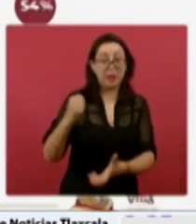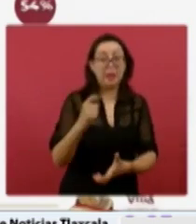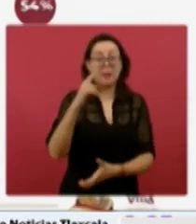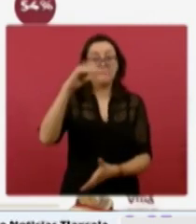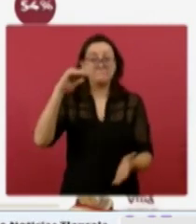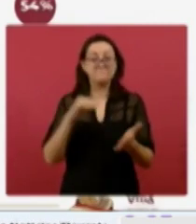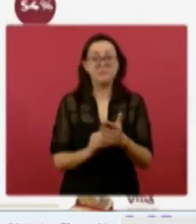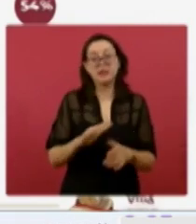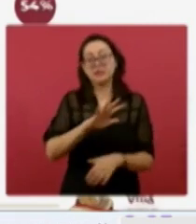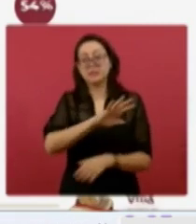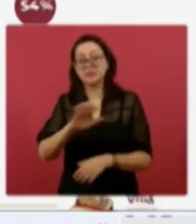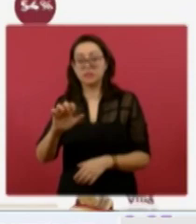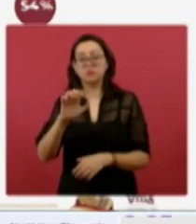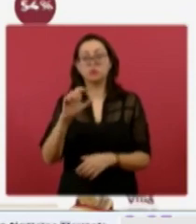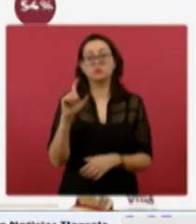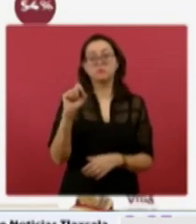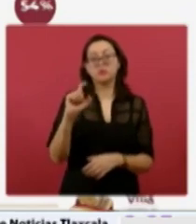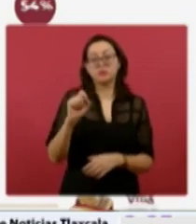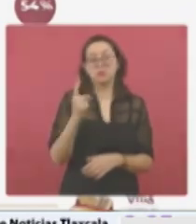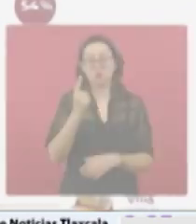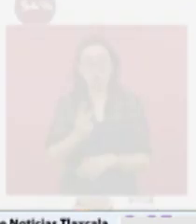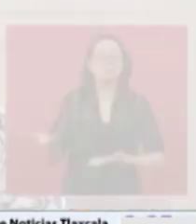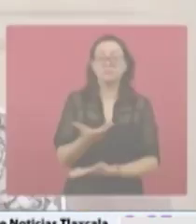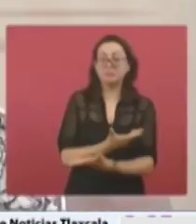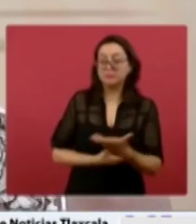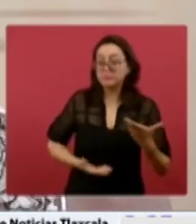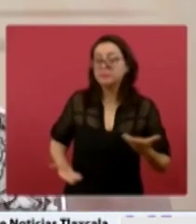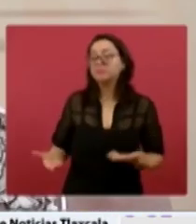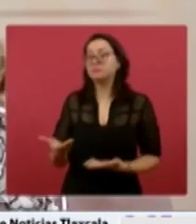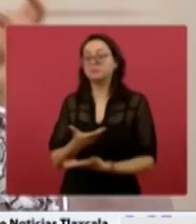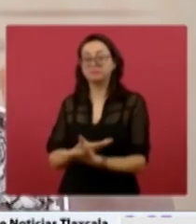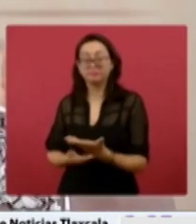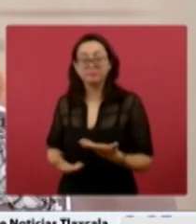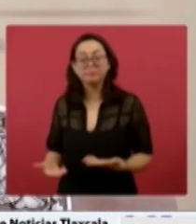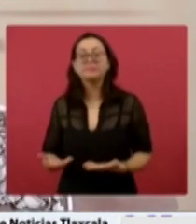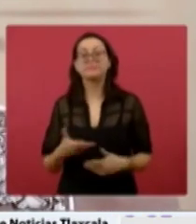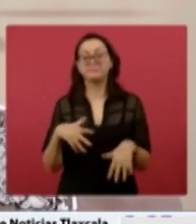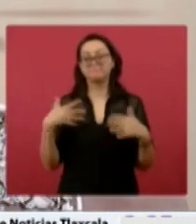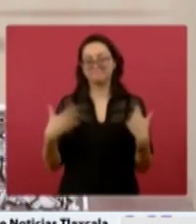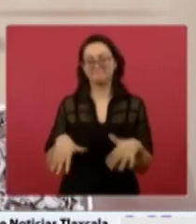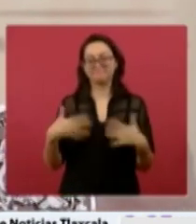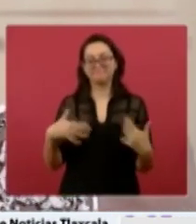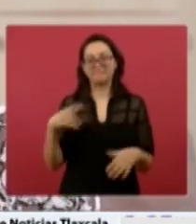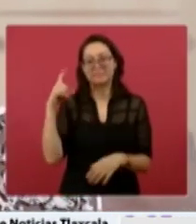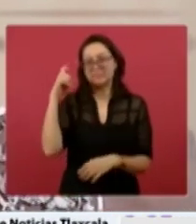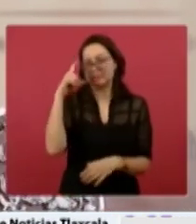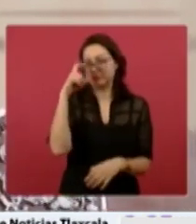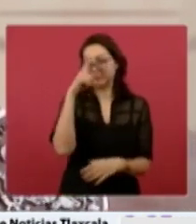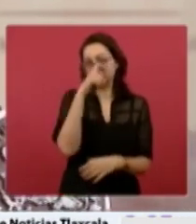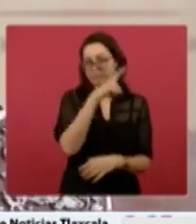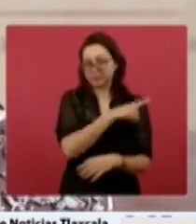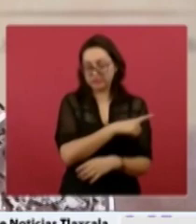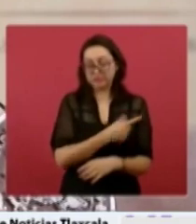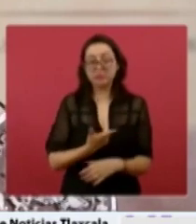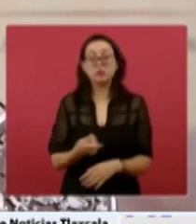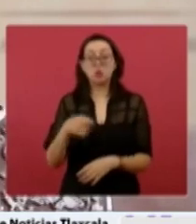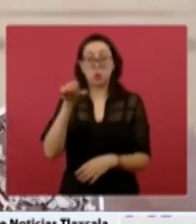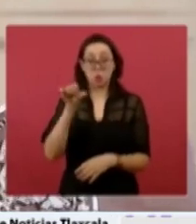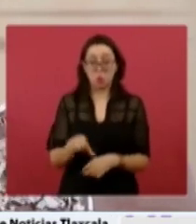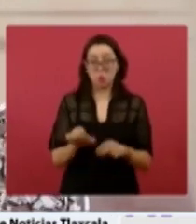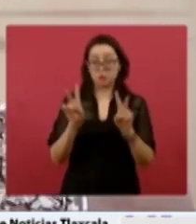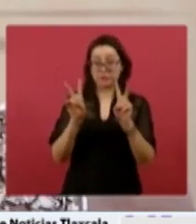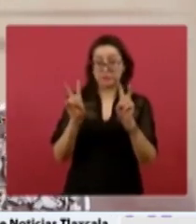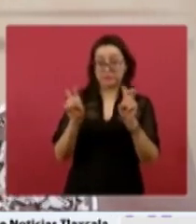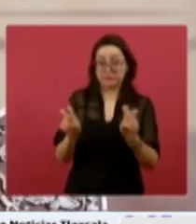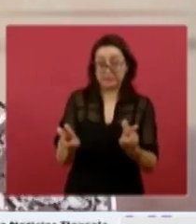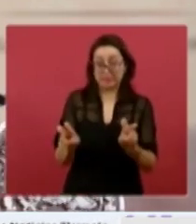para la prestación gratuita de los servicios de salud. Y hay que entender las dimensiones de lo que hoy está ocurriendo. Se trata